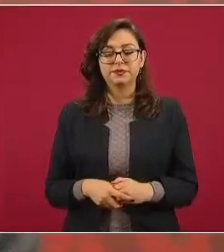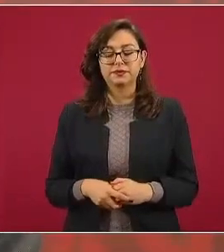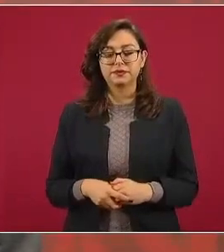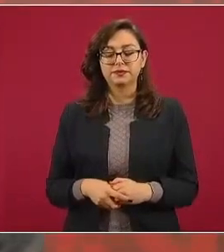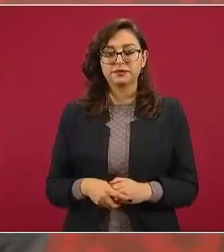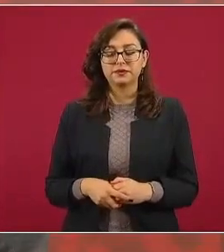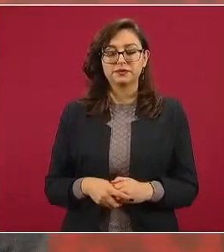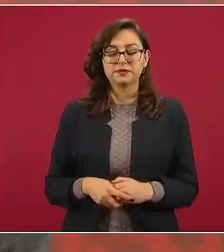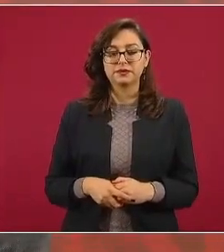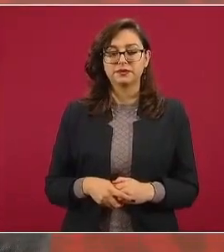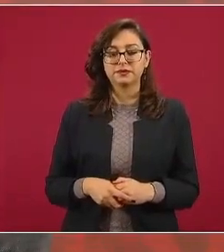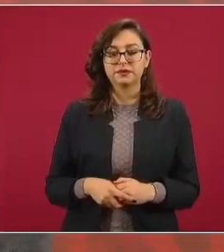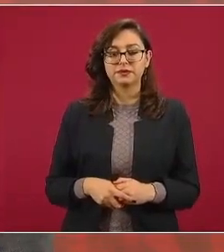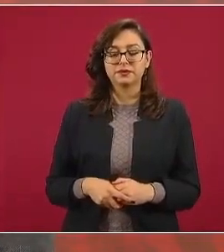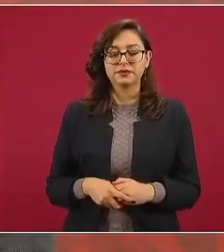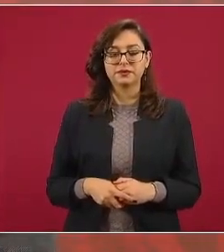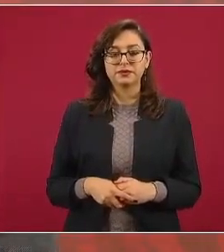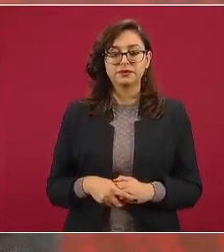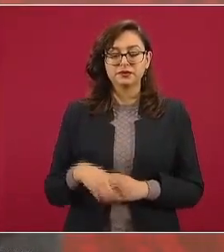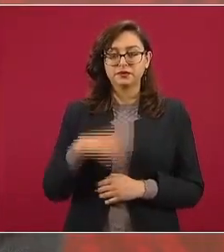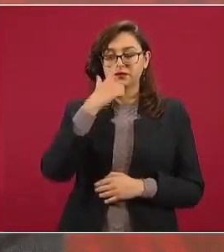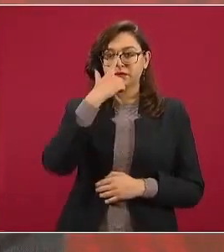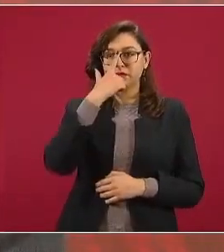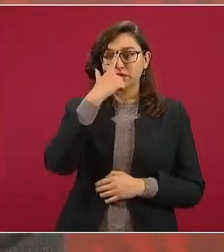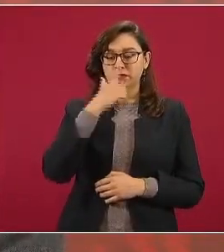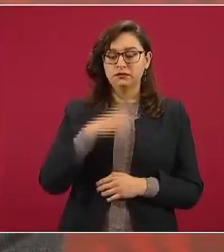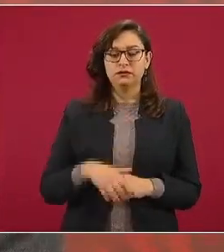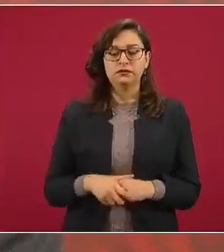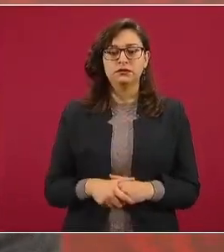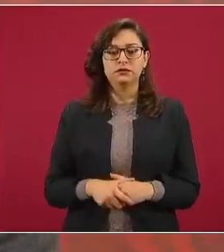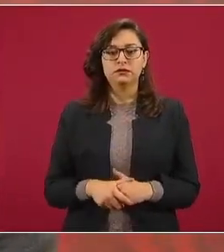Se podría contar con más